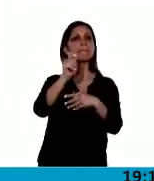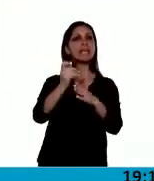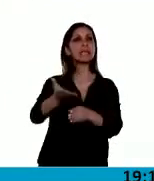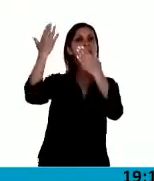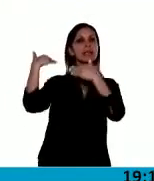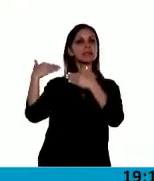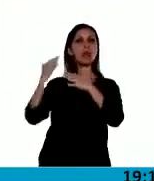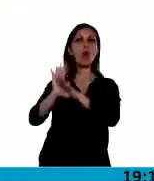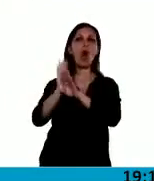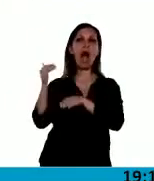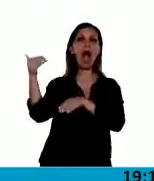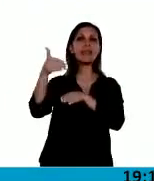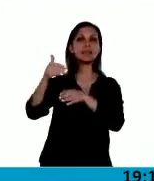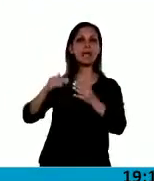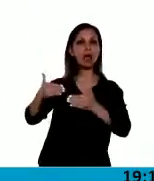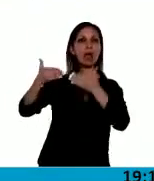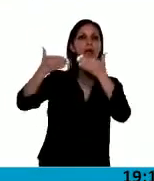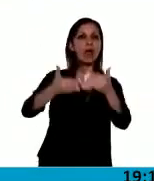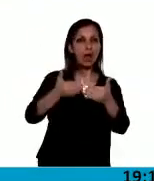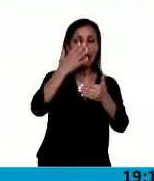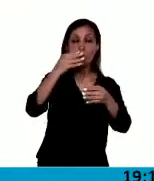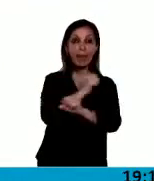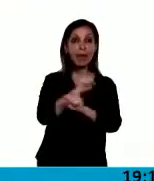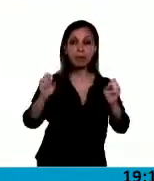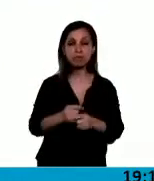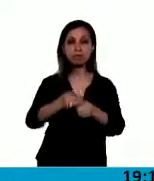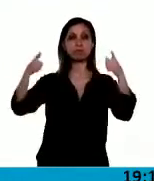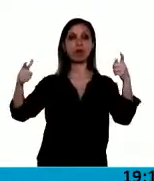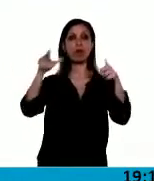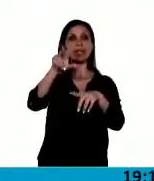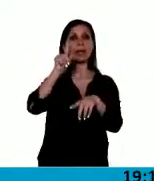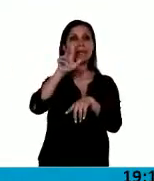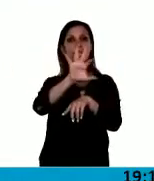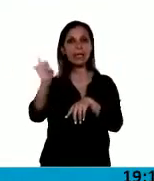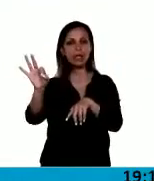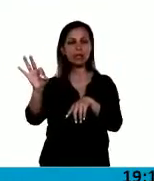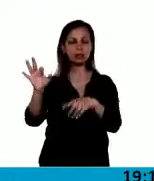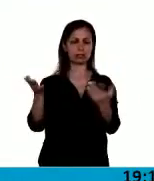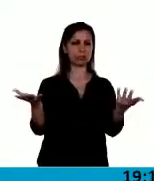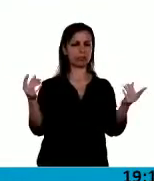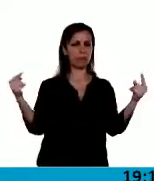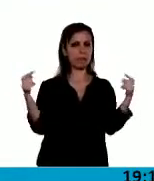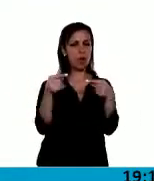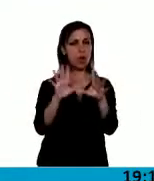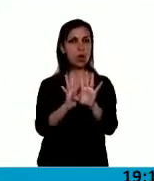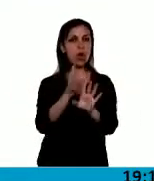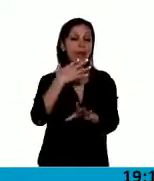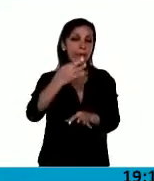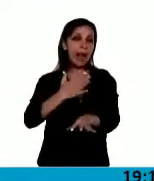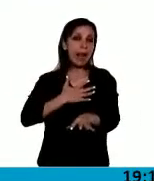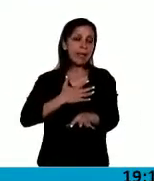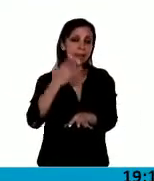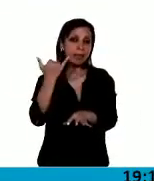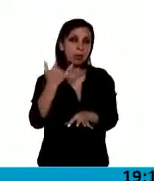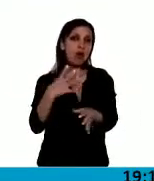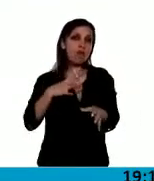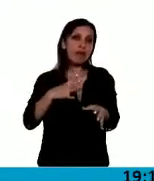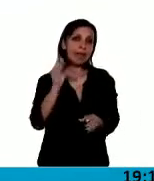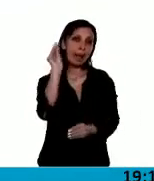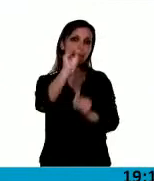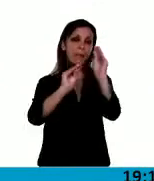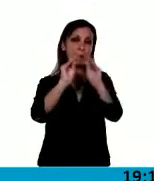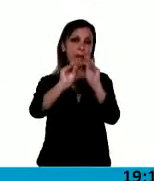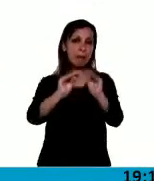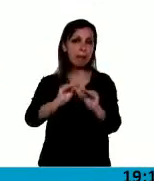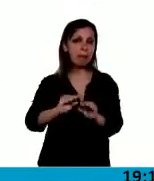aparecieron los 3500 son más de 4.400 y van a ser más lamentablemente los fallecidos que no figuran el registro porque